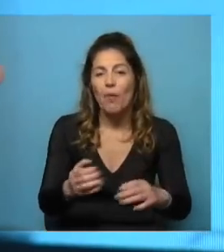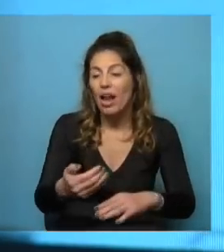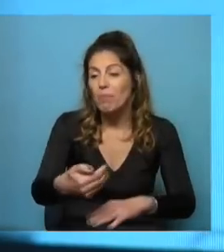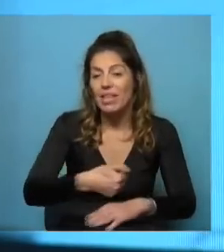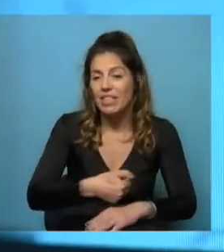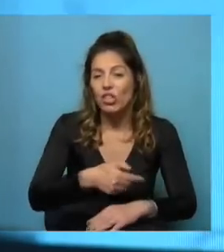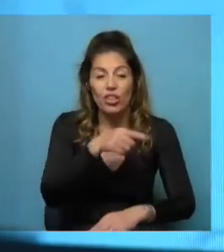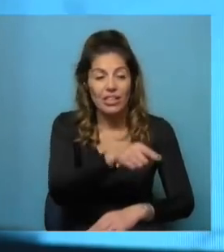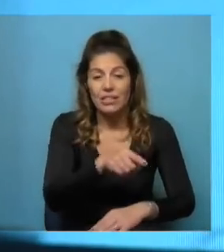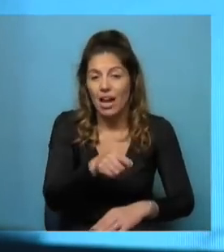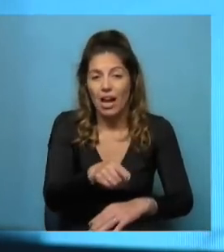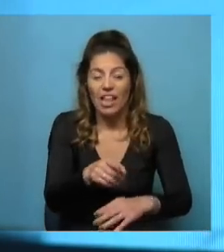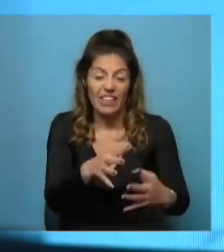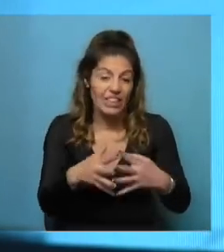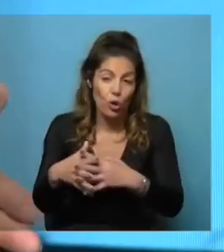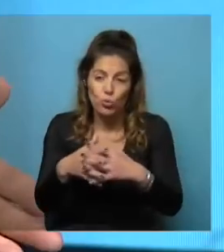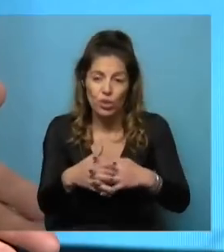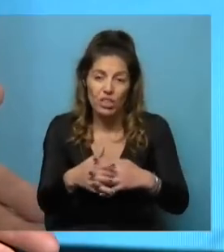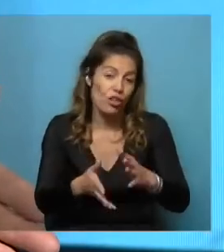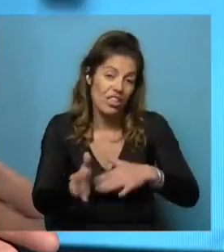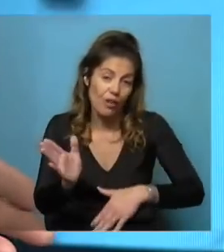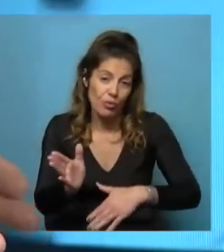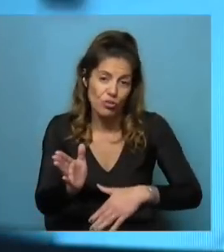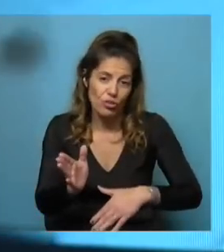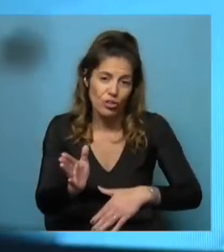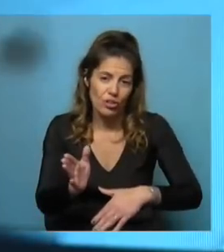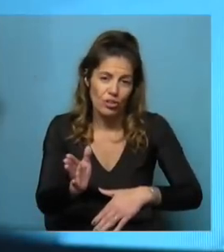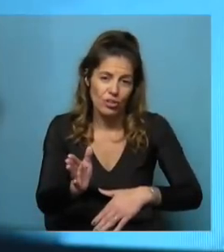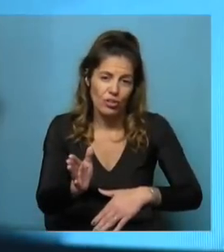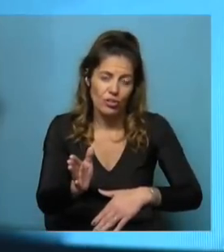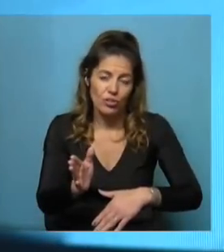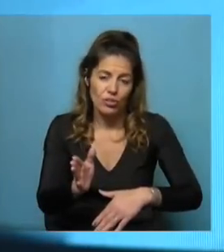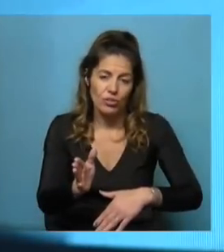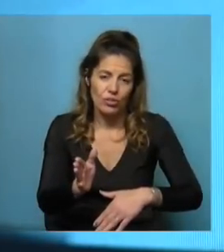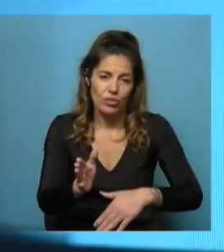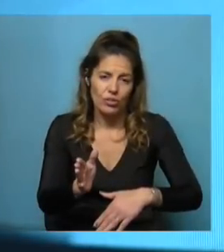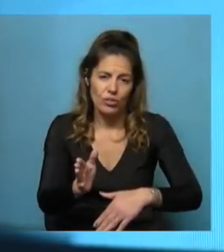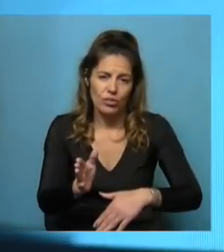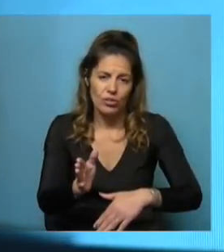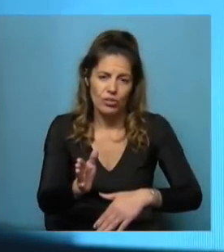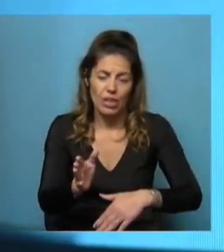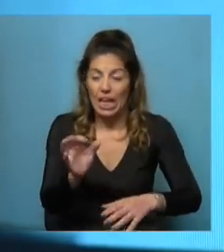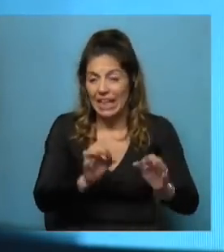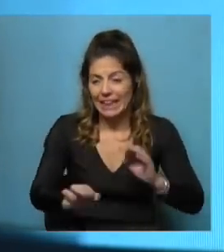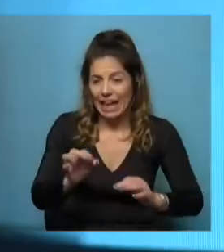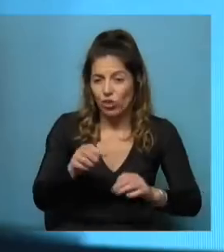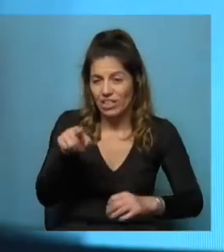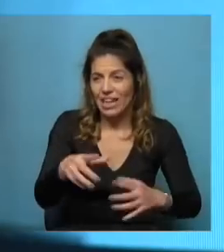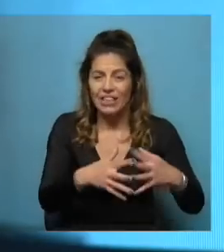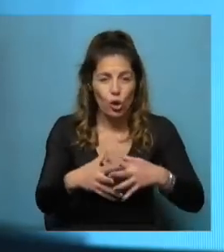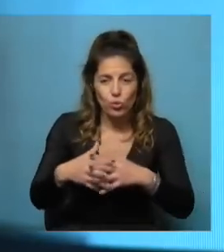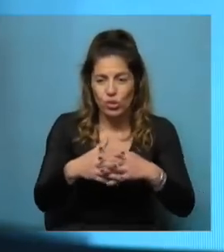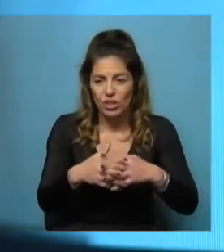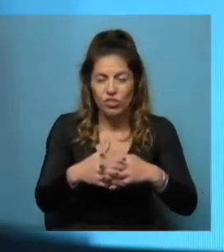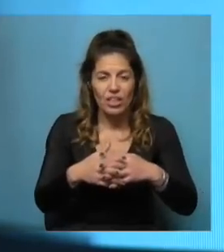de allá de Estados Unidos nos íbamos que estábamos en el necias de coral gables y este